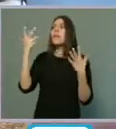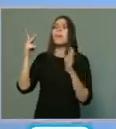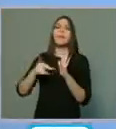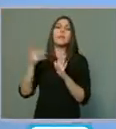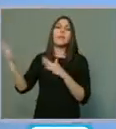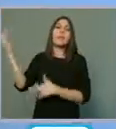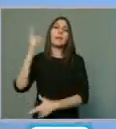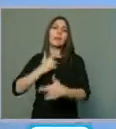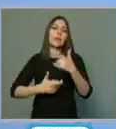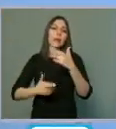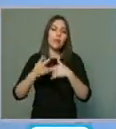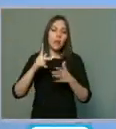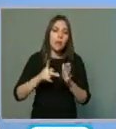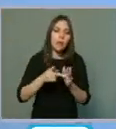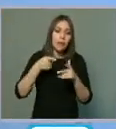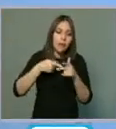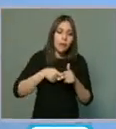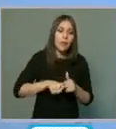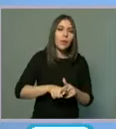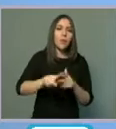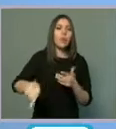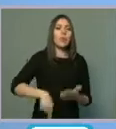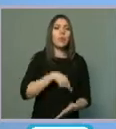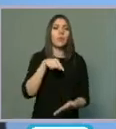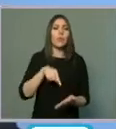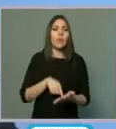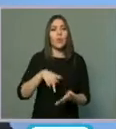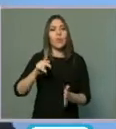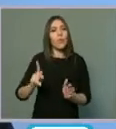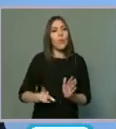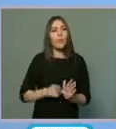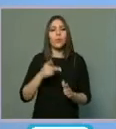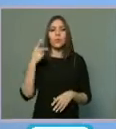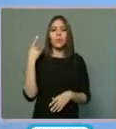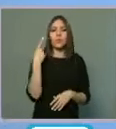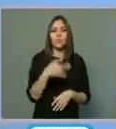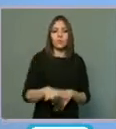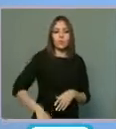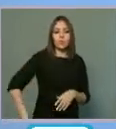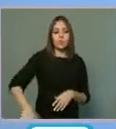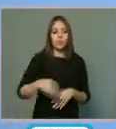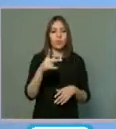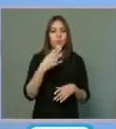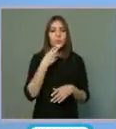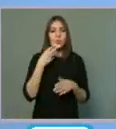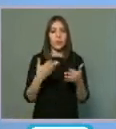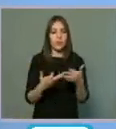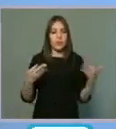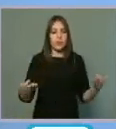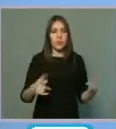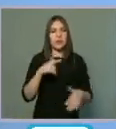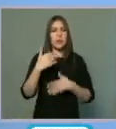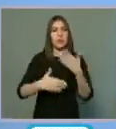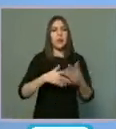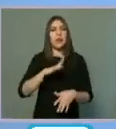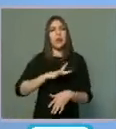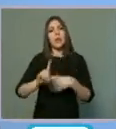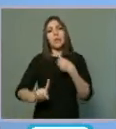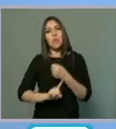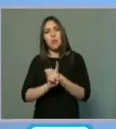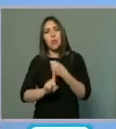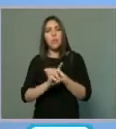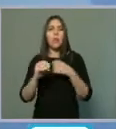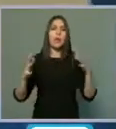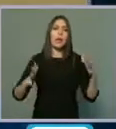deciden regresar al origen, para volver a tener un estado-territorio. Ahí enfrentarán varios problemas, varias guerras con los